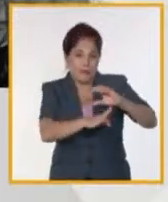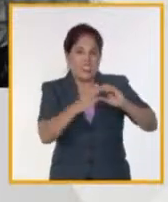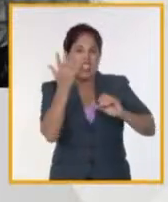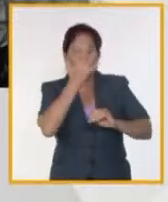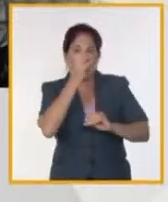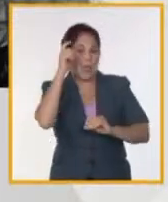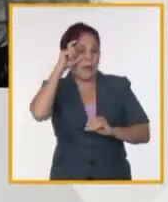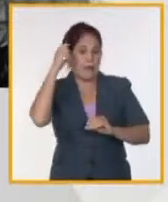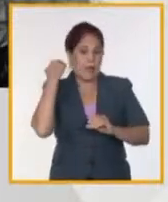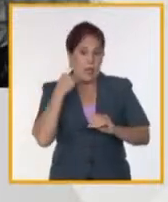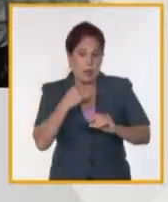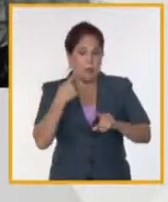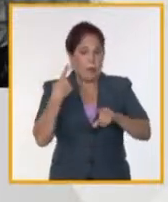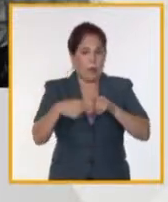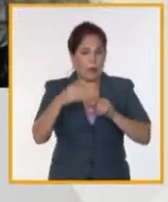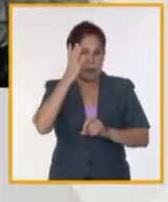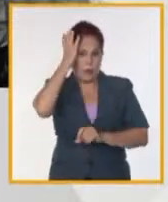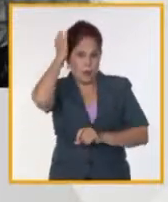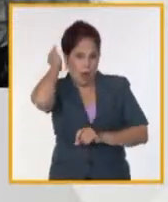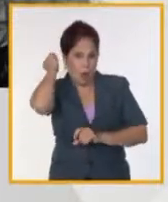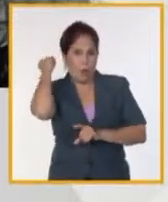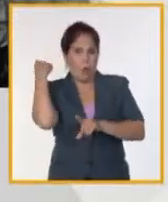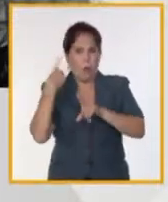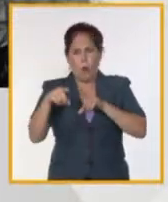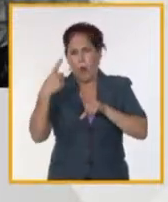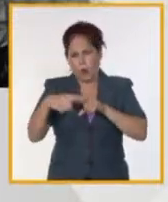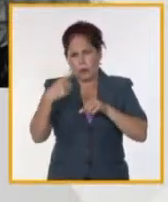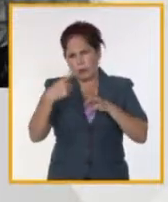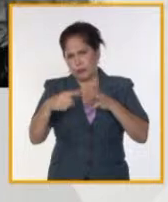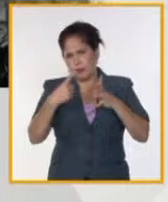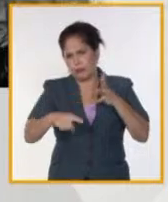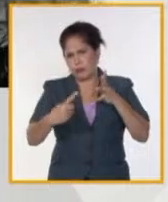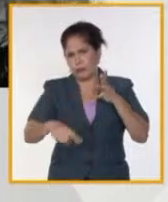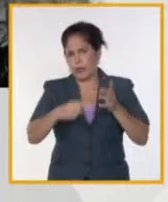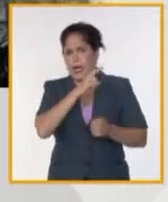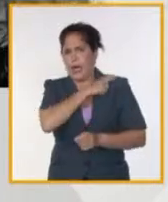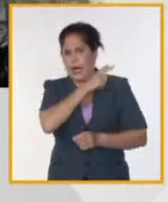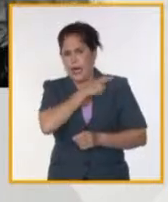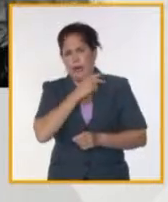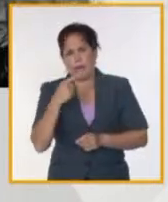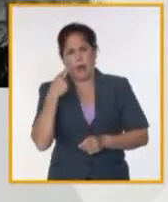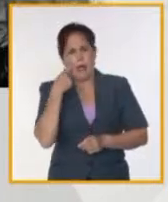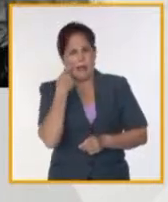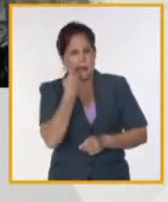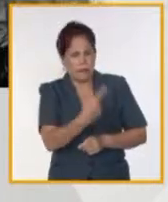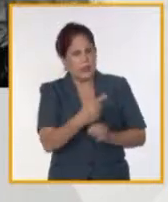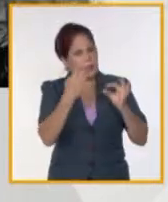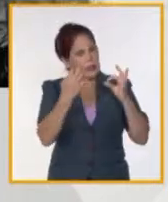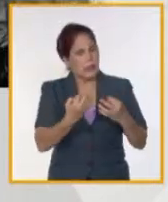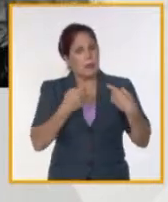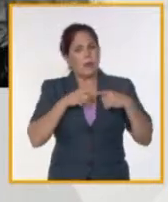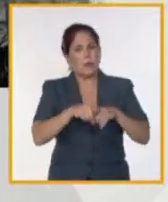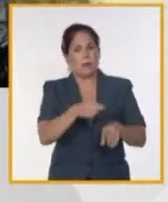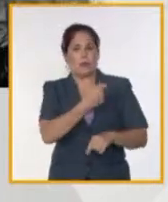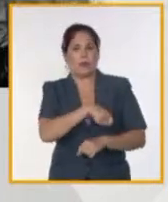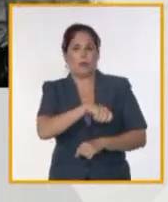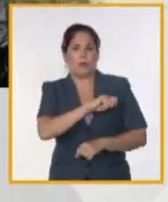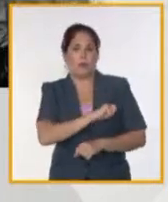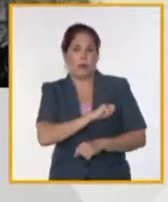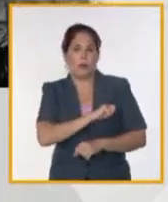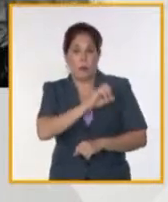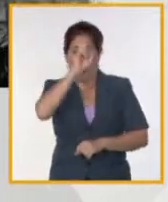Pin, de muchos de los dirigentes de la revolución que siempre han estado al lado del pueblo, y los